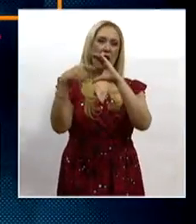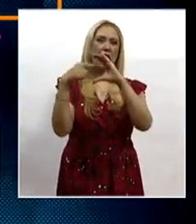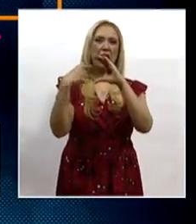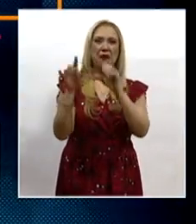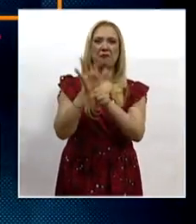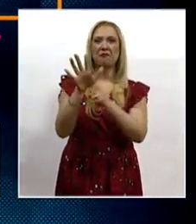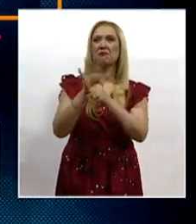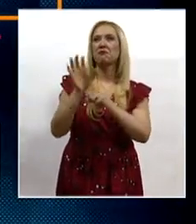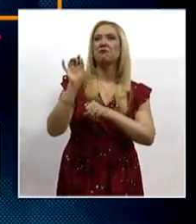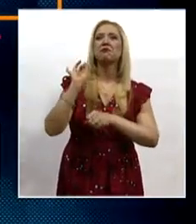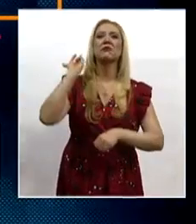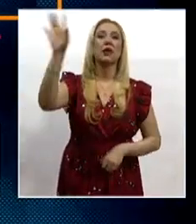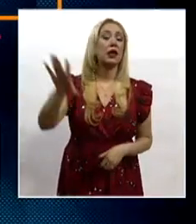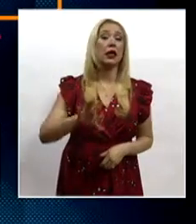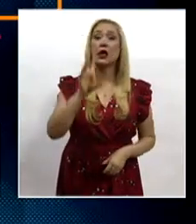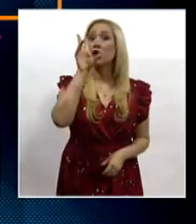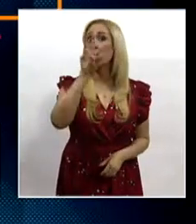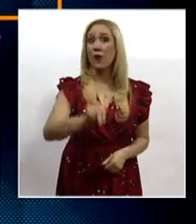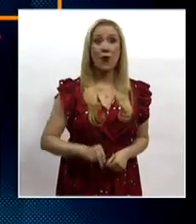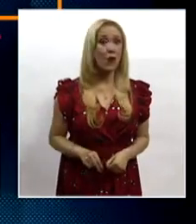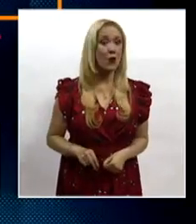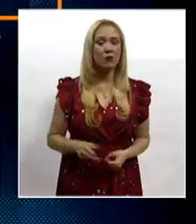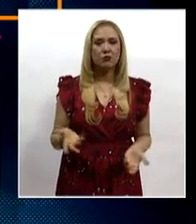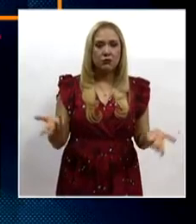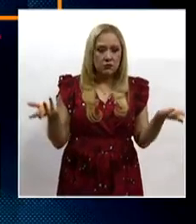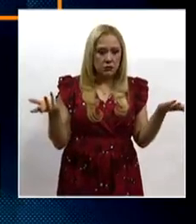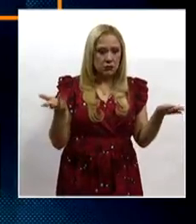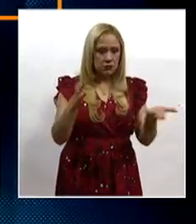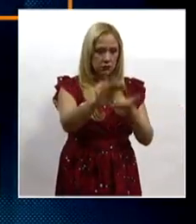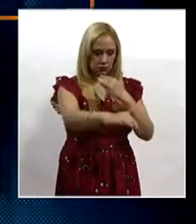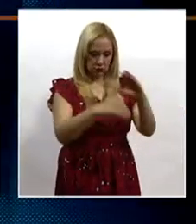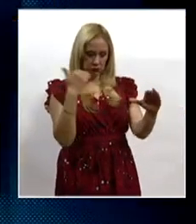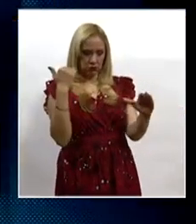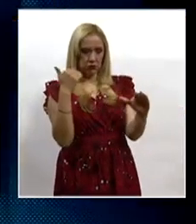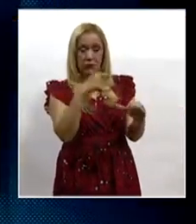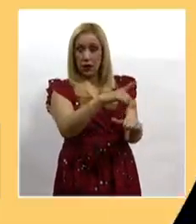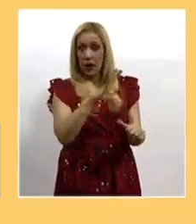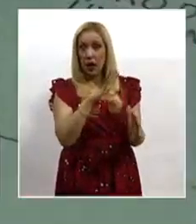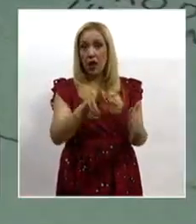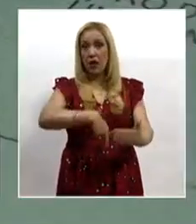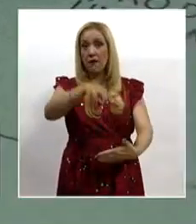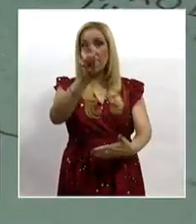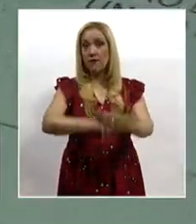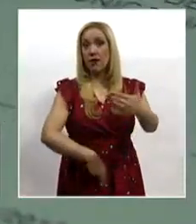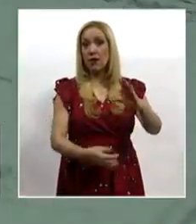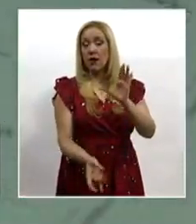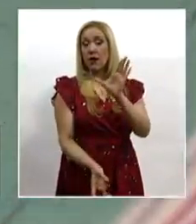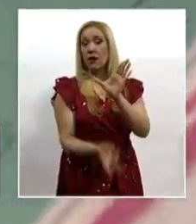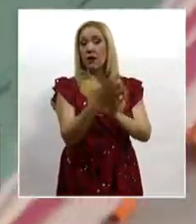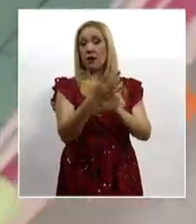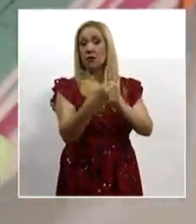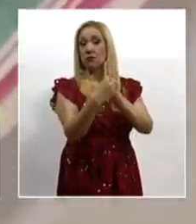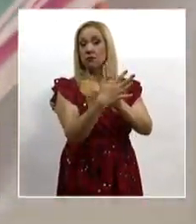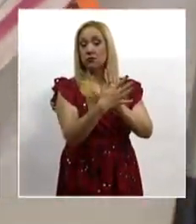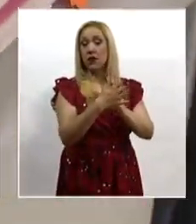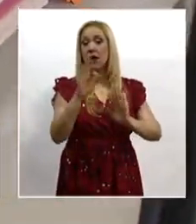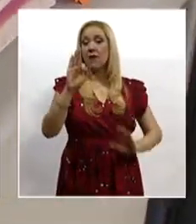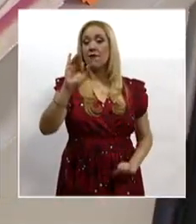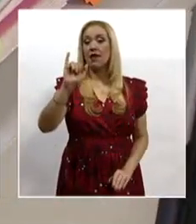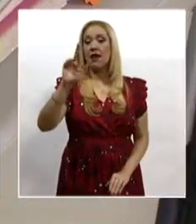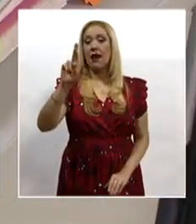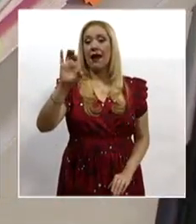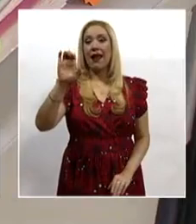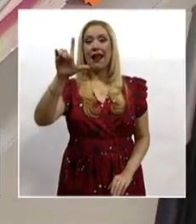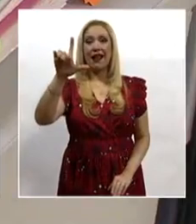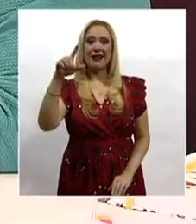órganos jurisdiccionales, ya que no es posible verificar que el promovente cuenta con firma electrónica válida y vigente. Permitir el trámite